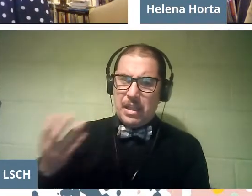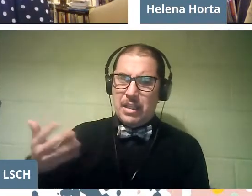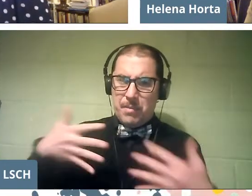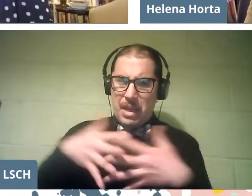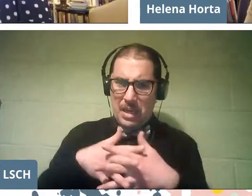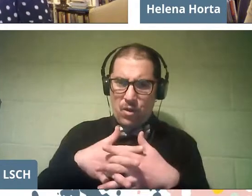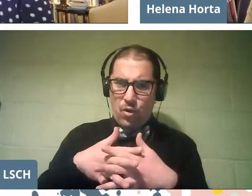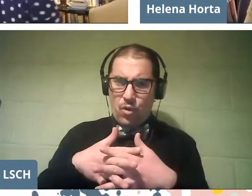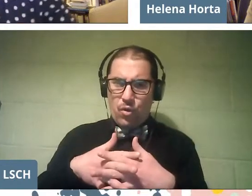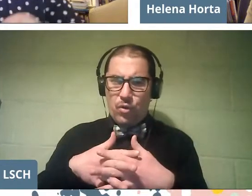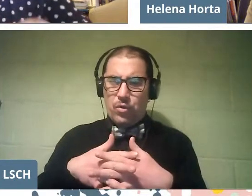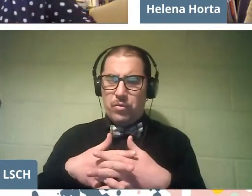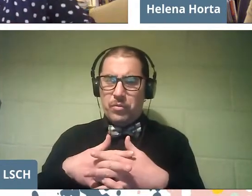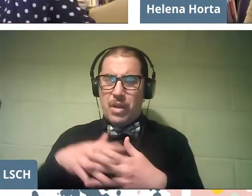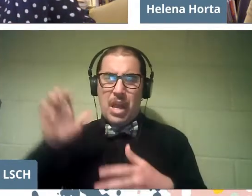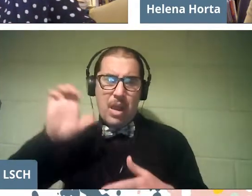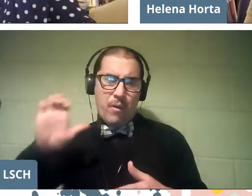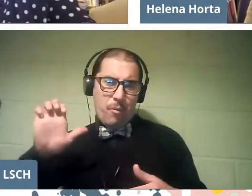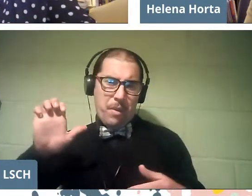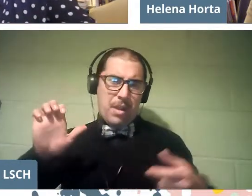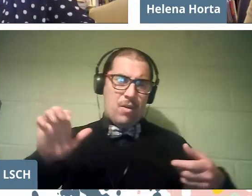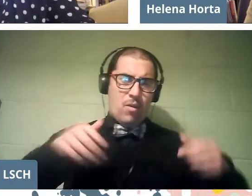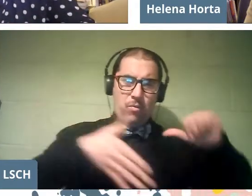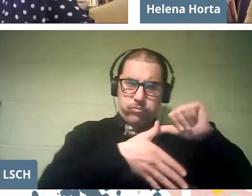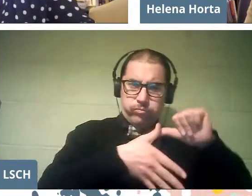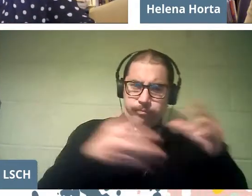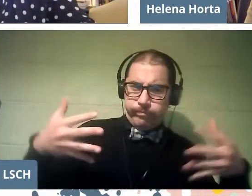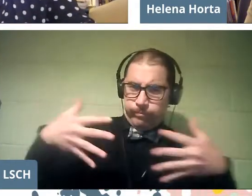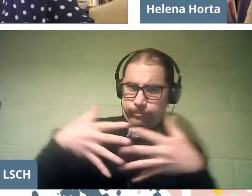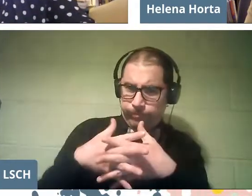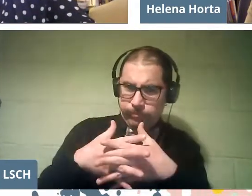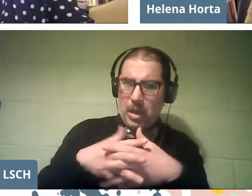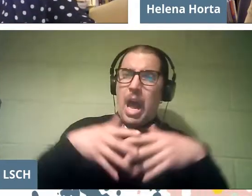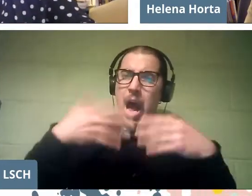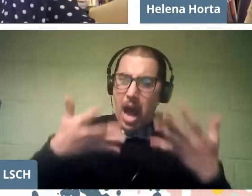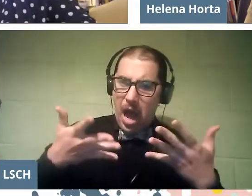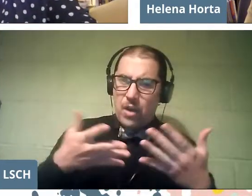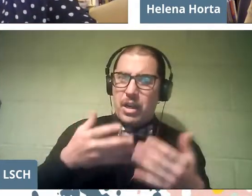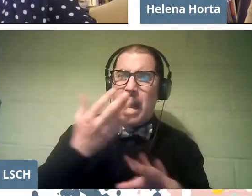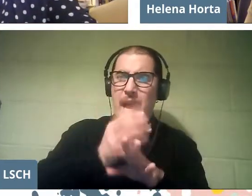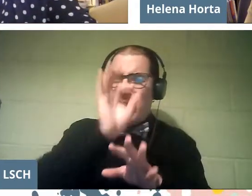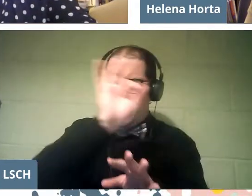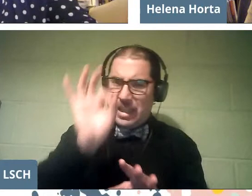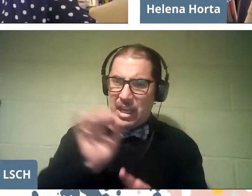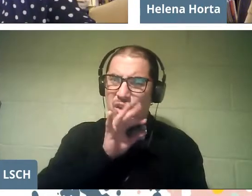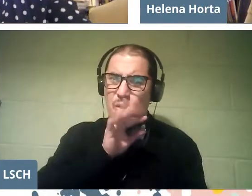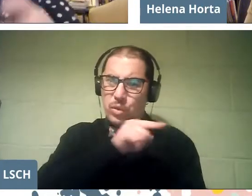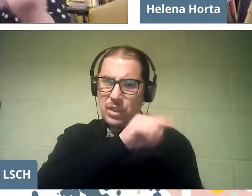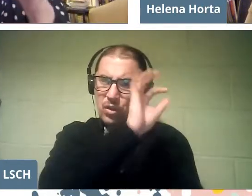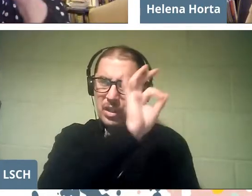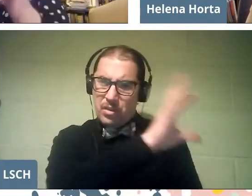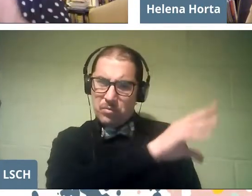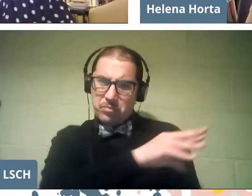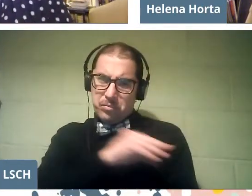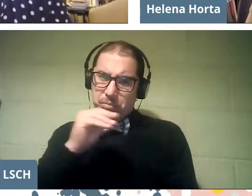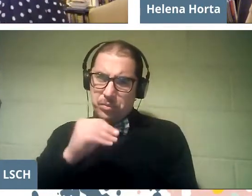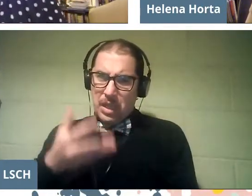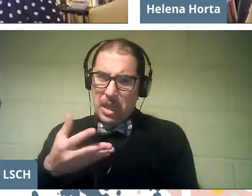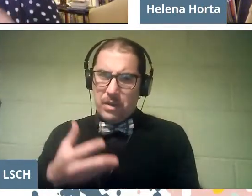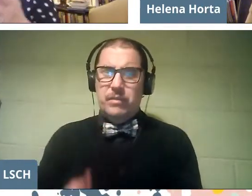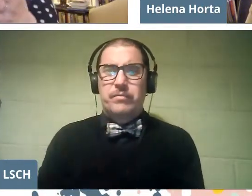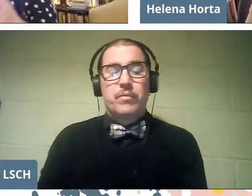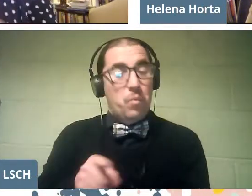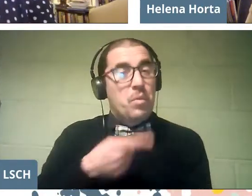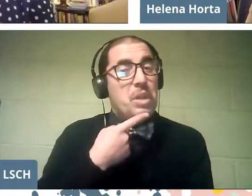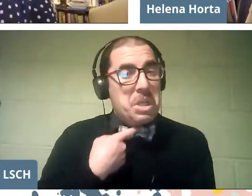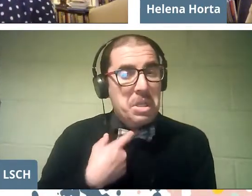occidental. Hay algunos diseñadores o tendencias actuales Después dice, esto bien